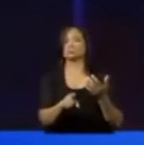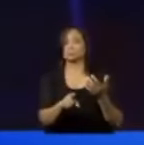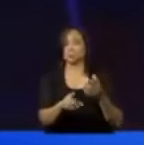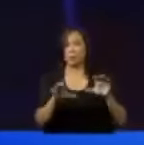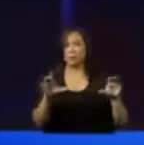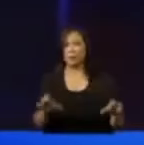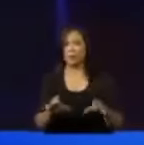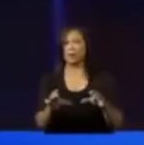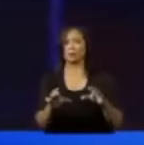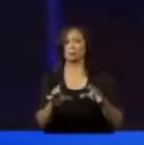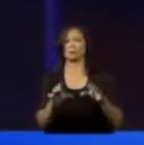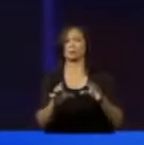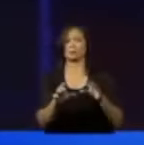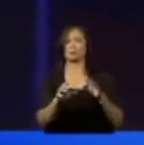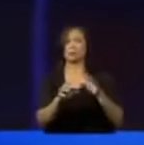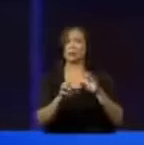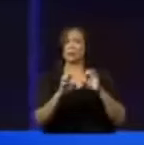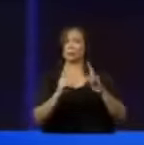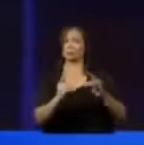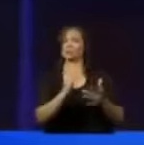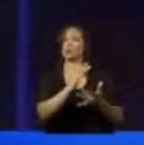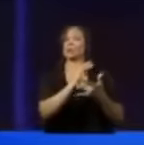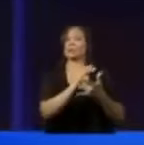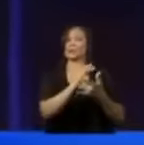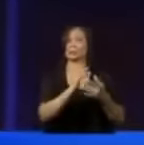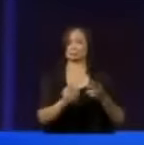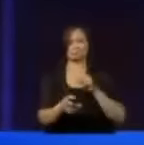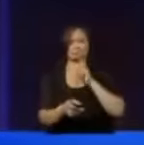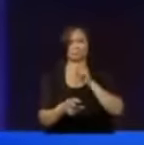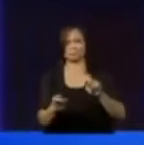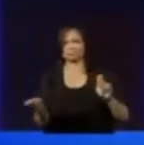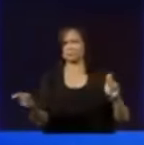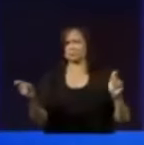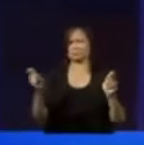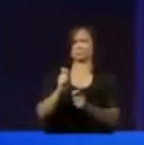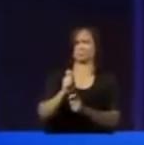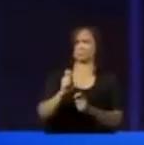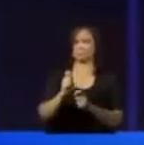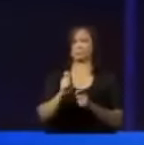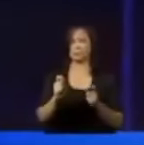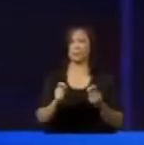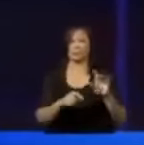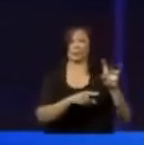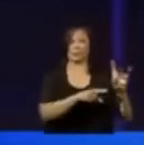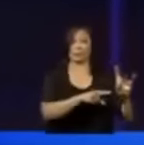hemos hecho en la parte, en la educación técnica, es una verdadera revolución. De